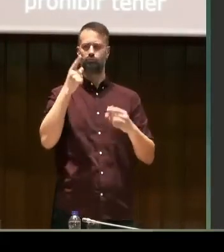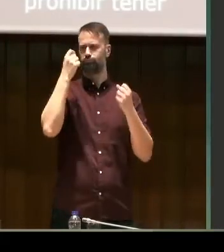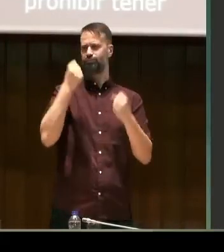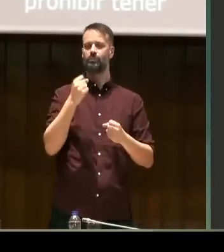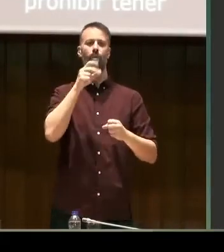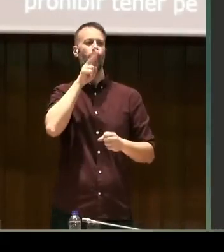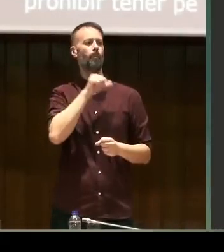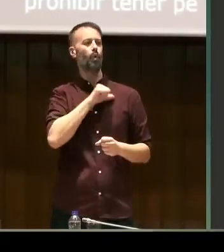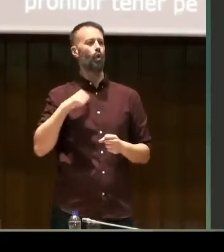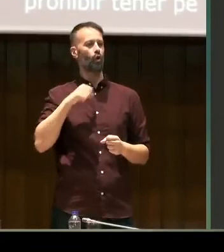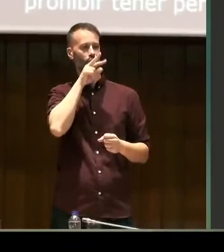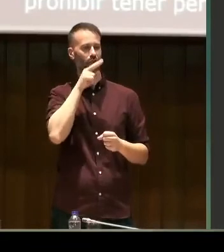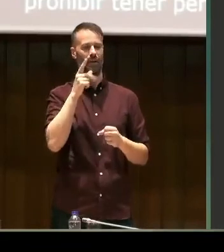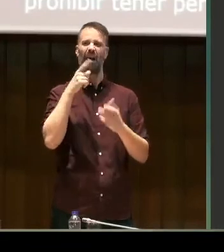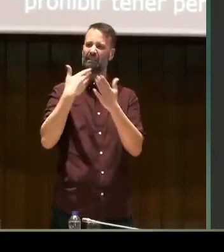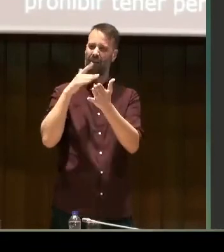un humorista